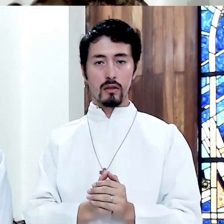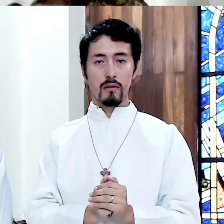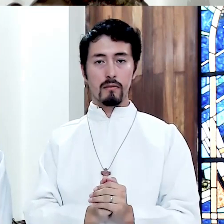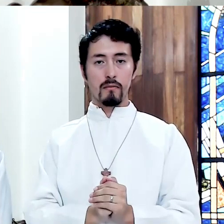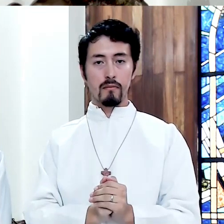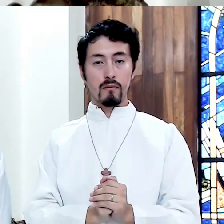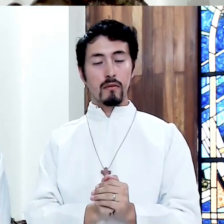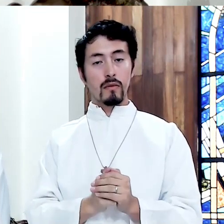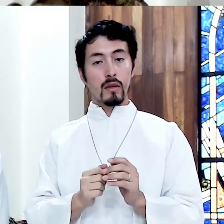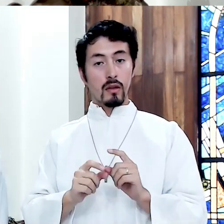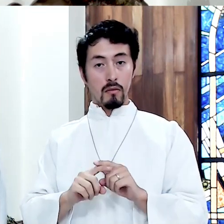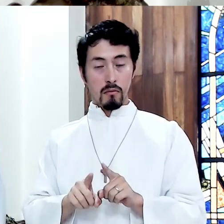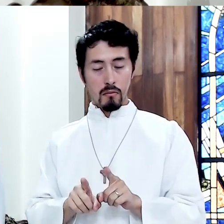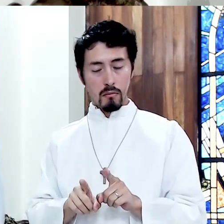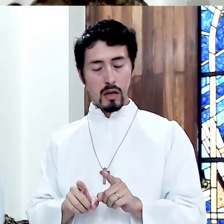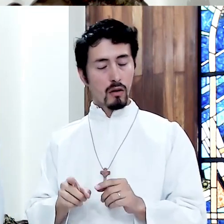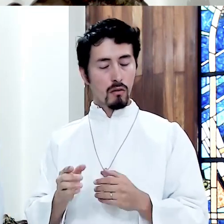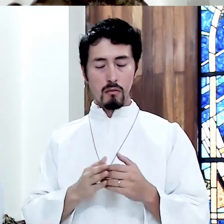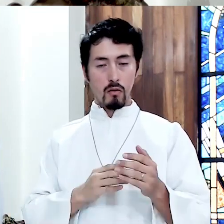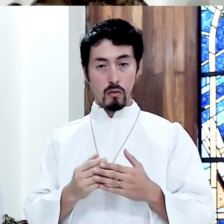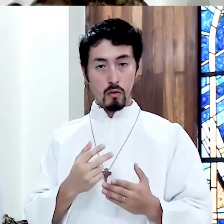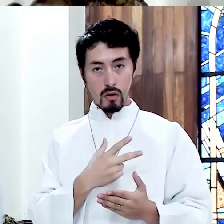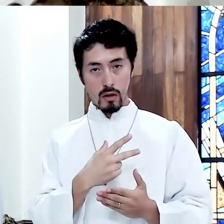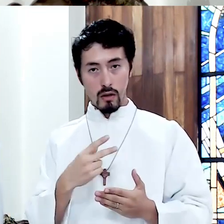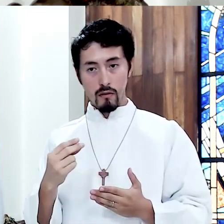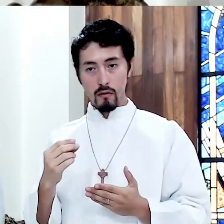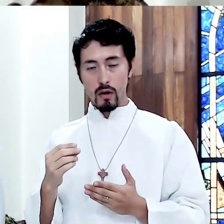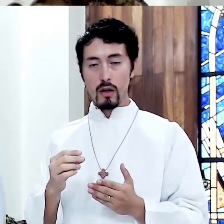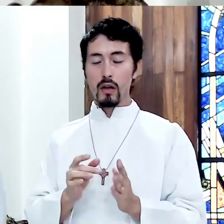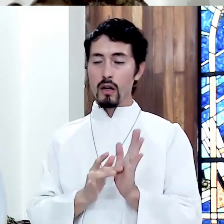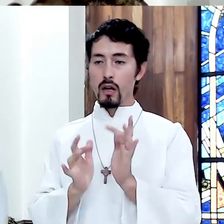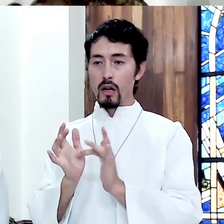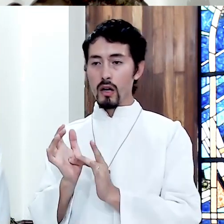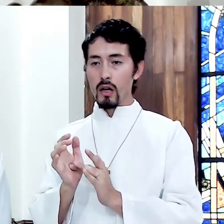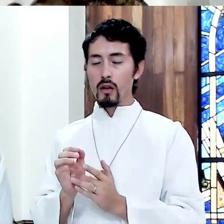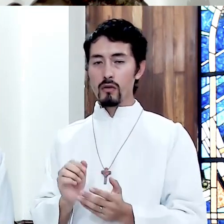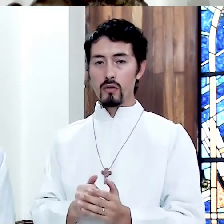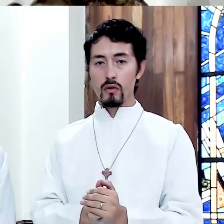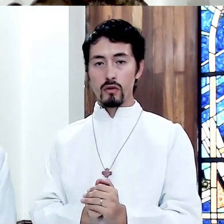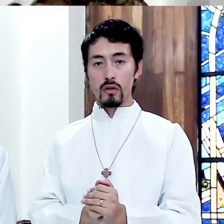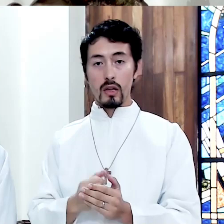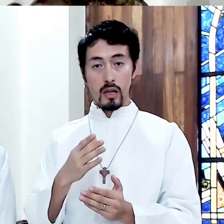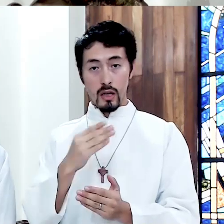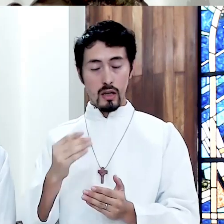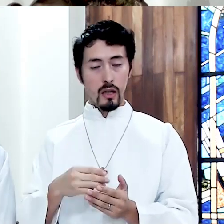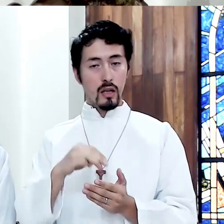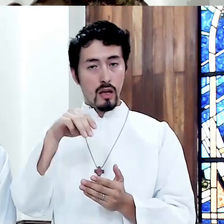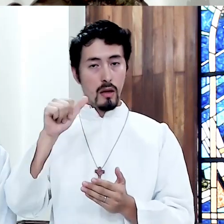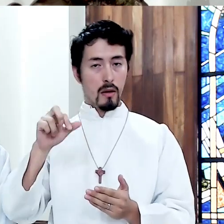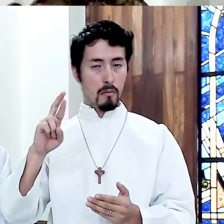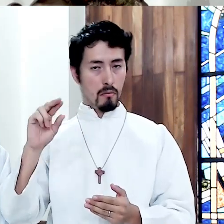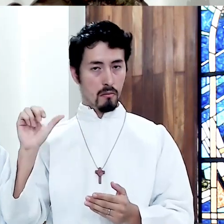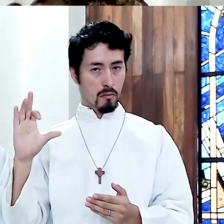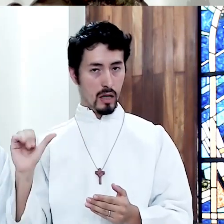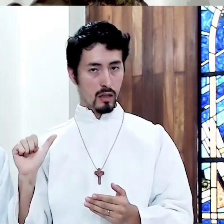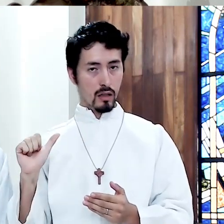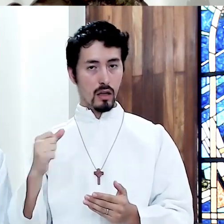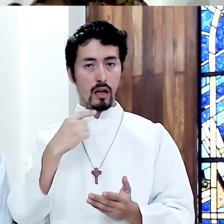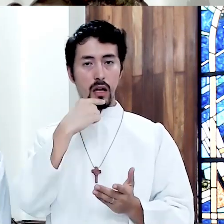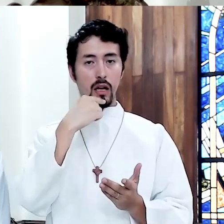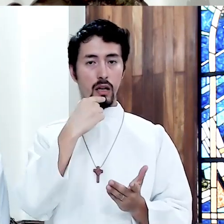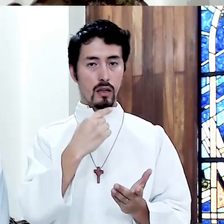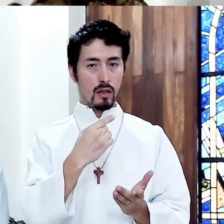casa. Le dijo Marta a Jesús: Señor, si hubieras estado aquí, no